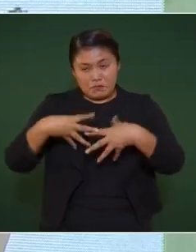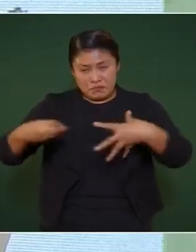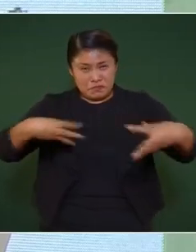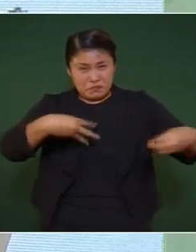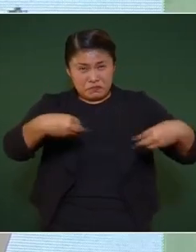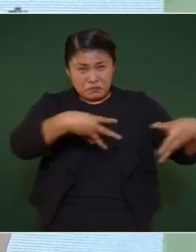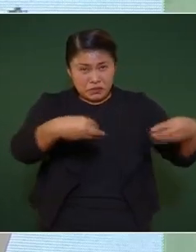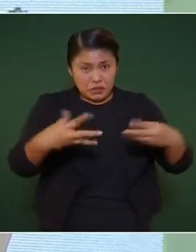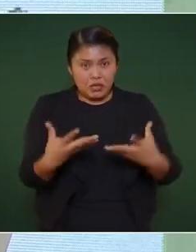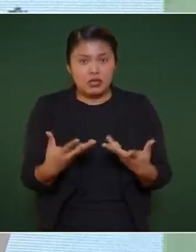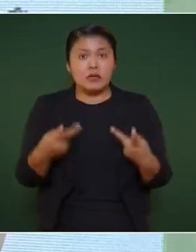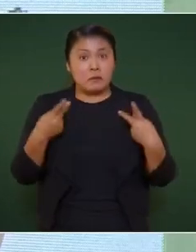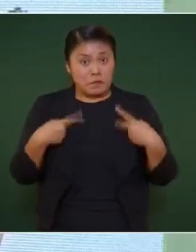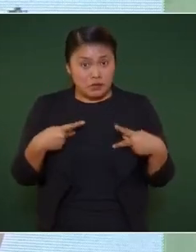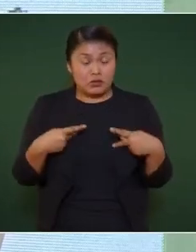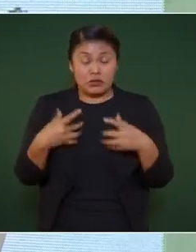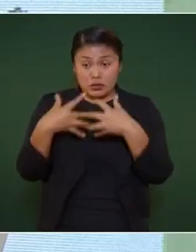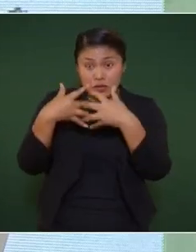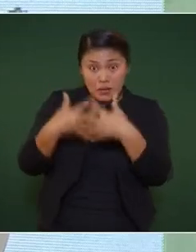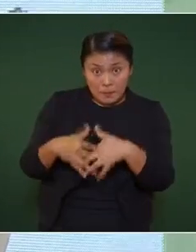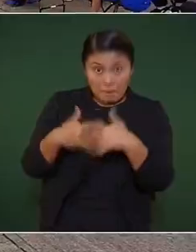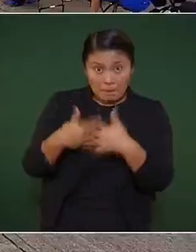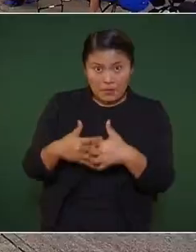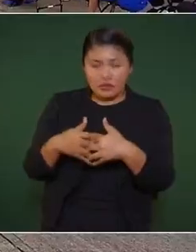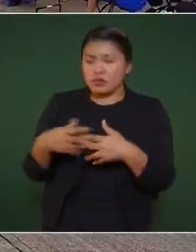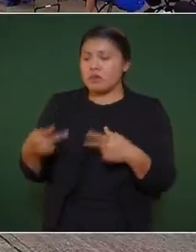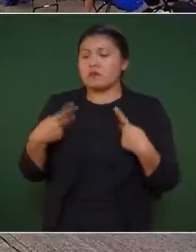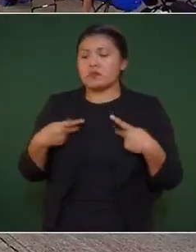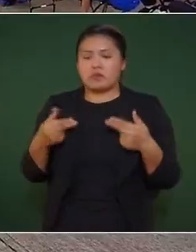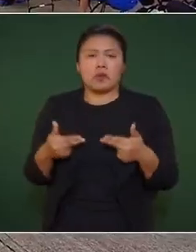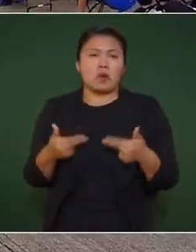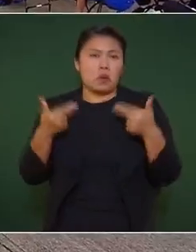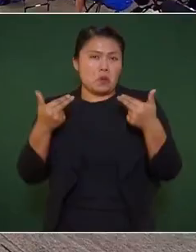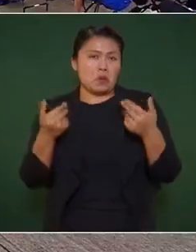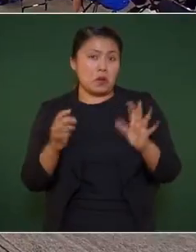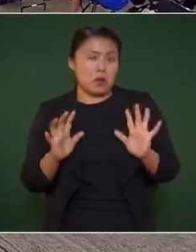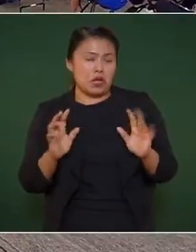empresariales y traficantes de influencia para